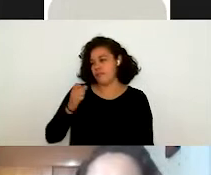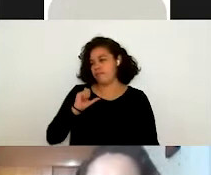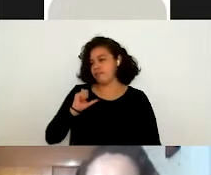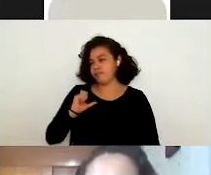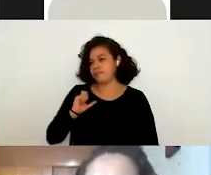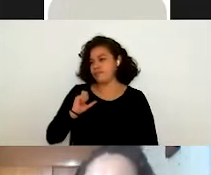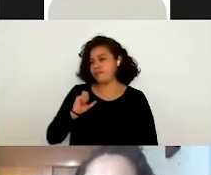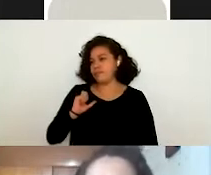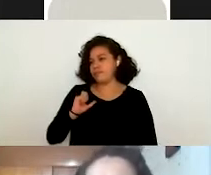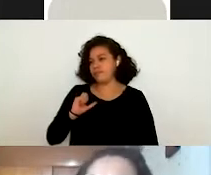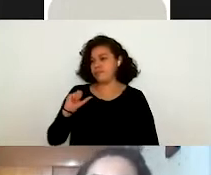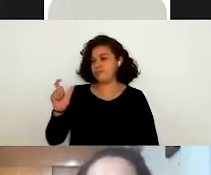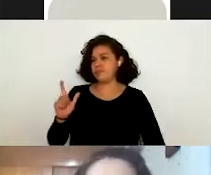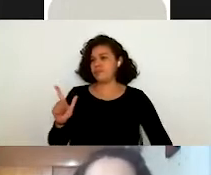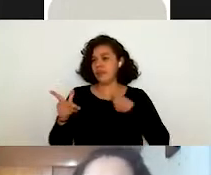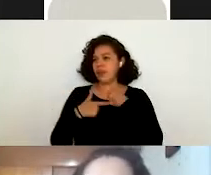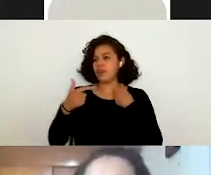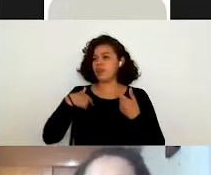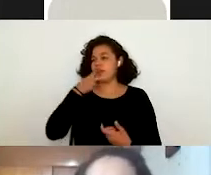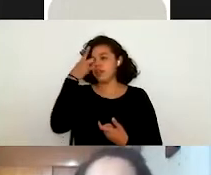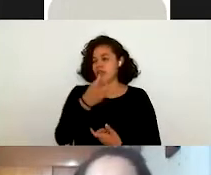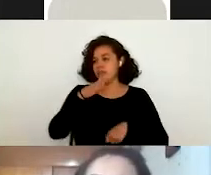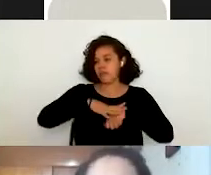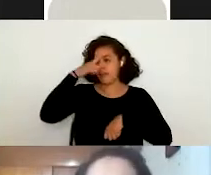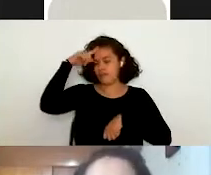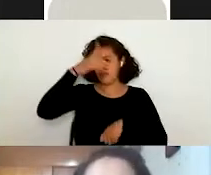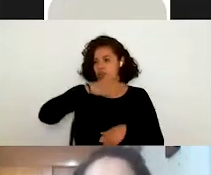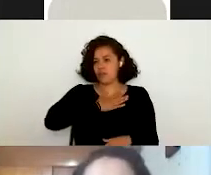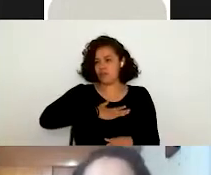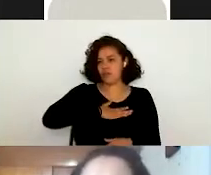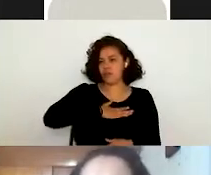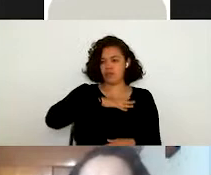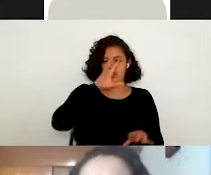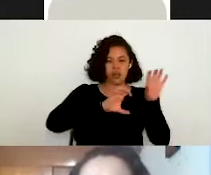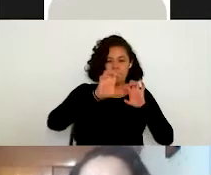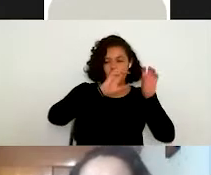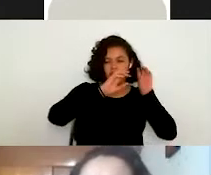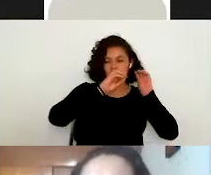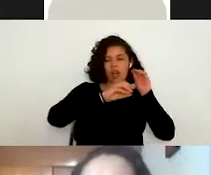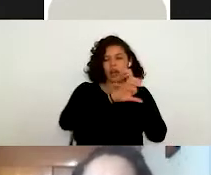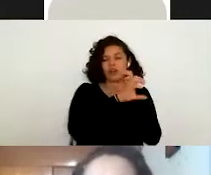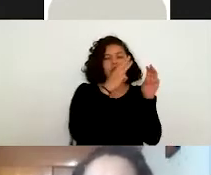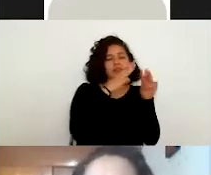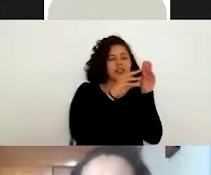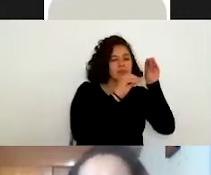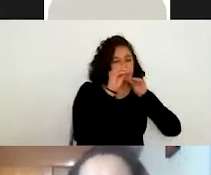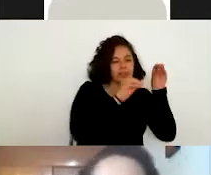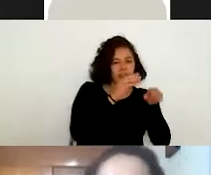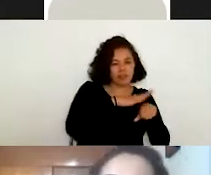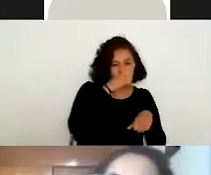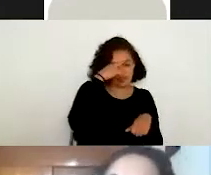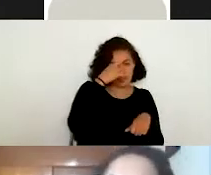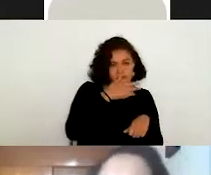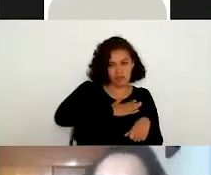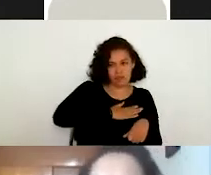¿no? Que será, es más fácil justificar para qué se requieren los equipos, ¿no? Que después que nos estén